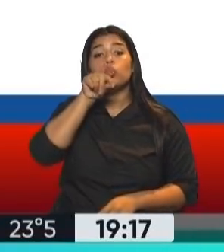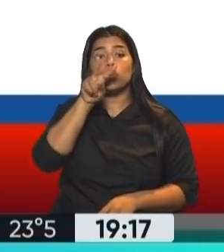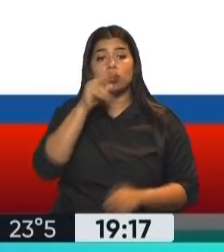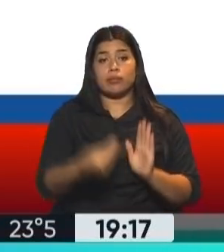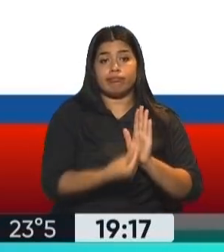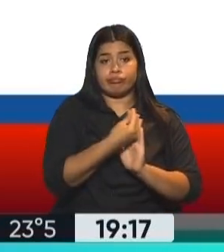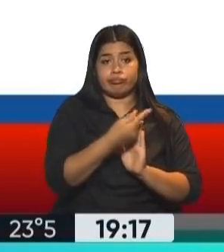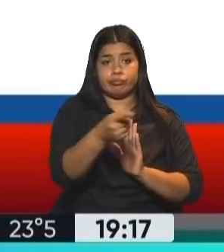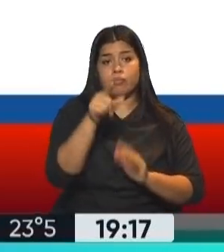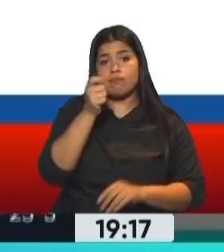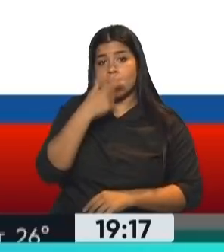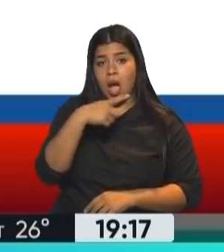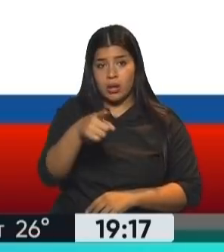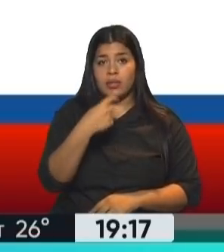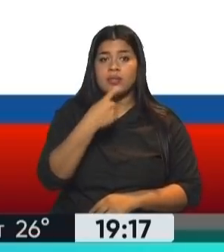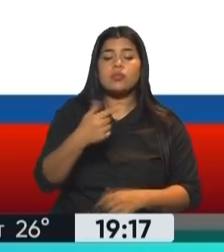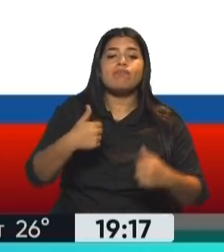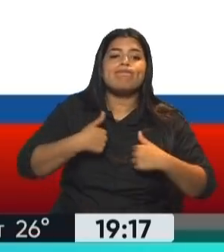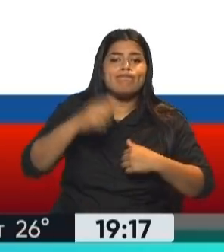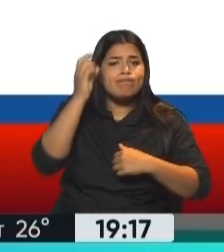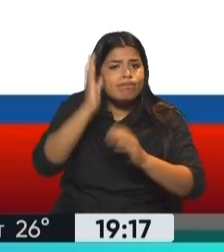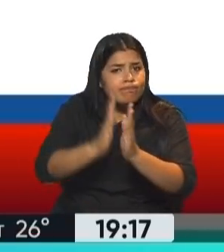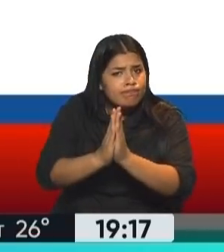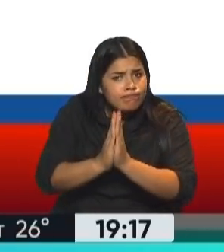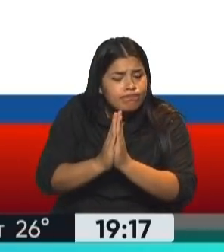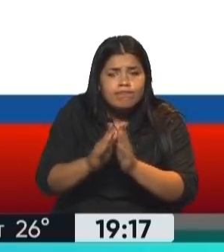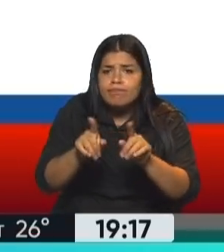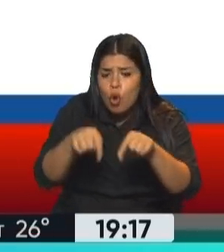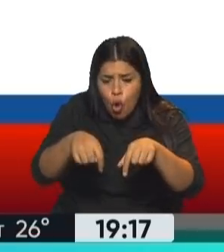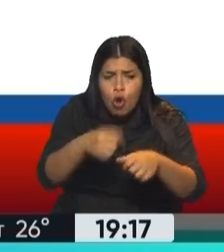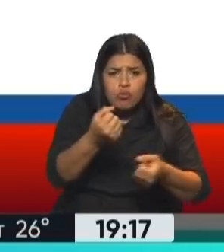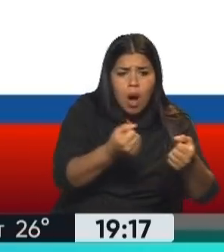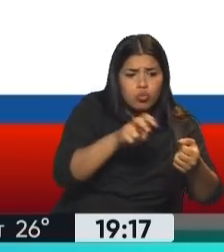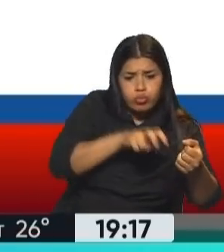tweet de Mauricio Macri, dice: mis disculpas por lo que pasó hoy al bajar del auto.